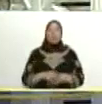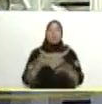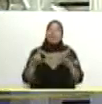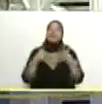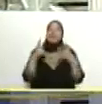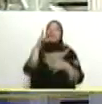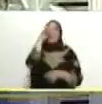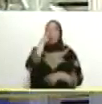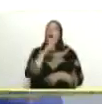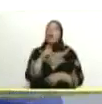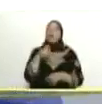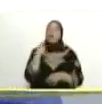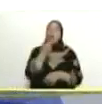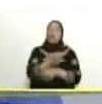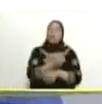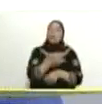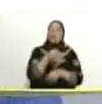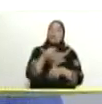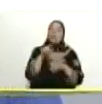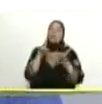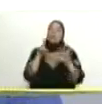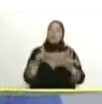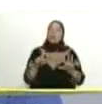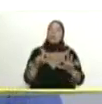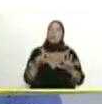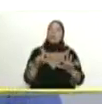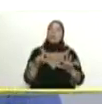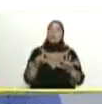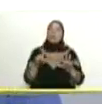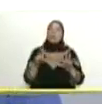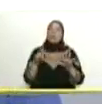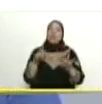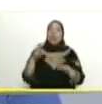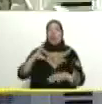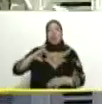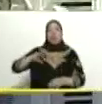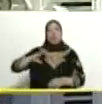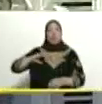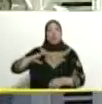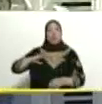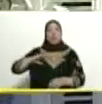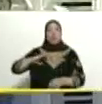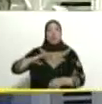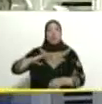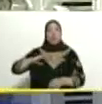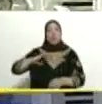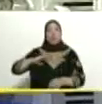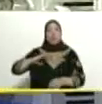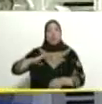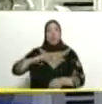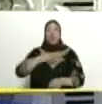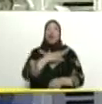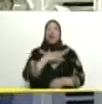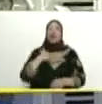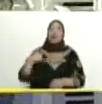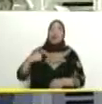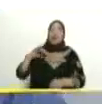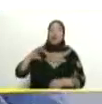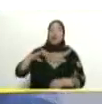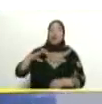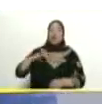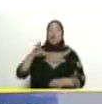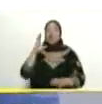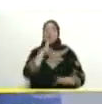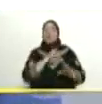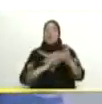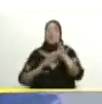pensando estudiar? 6 CPC. 6 CPC. Necesitamos científicos. ¿Tú sabes